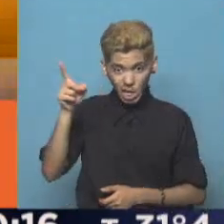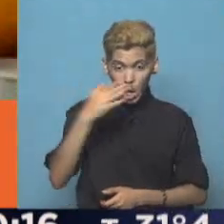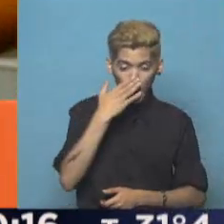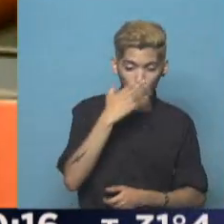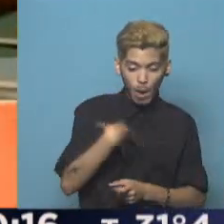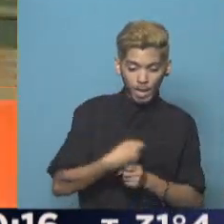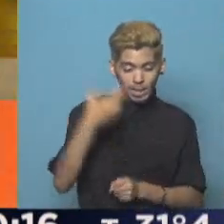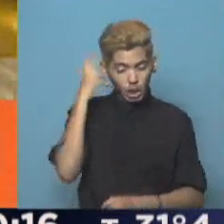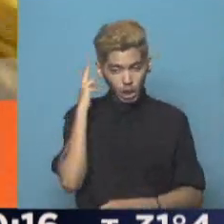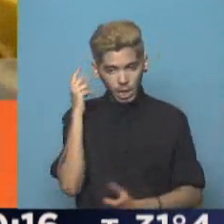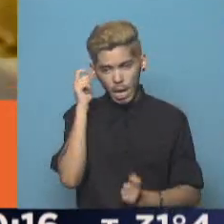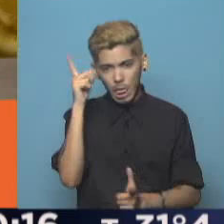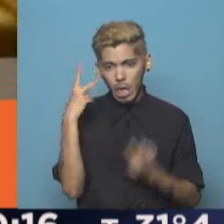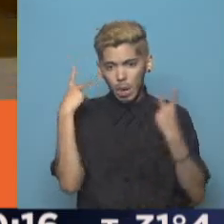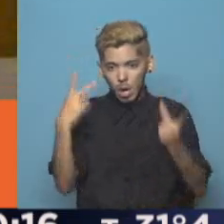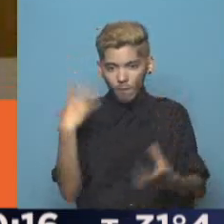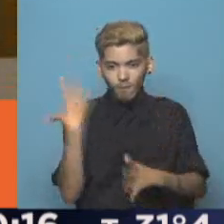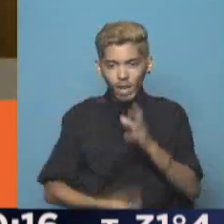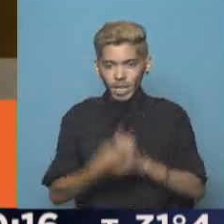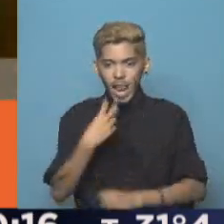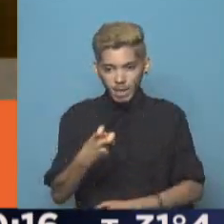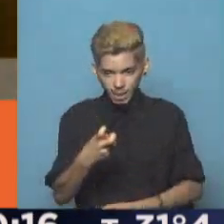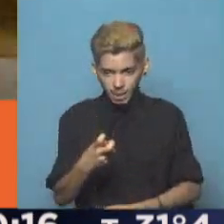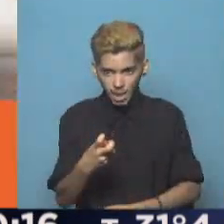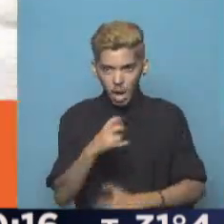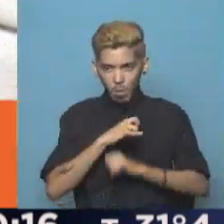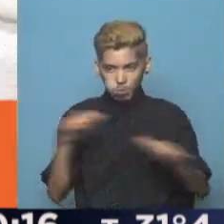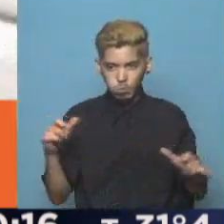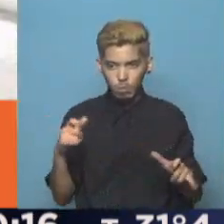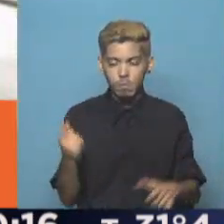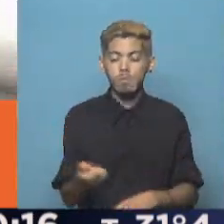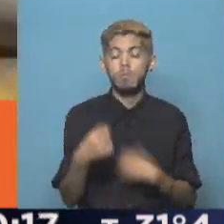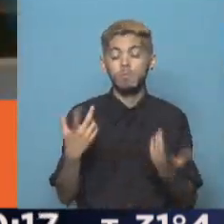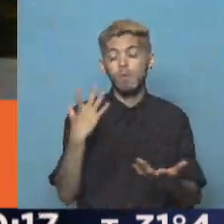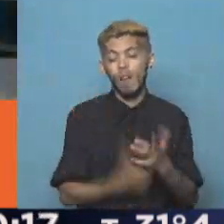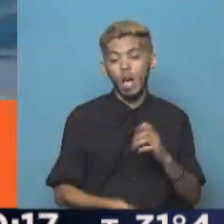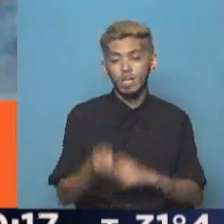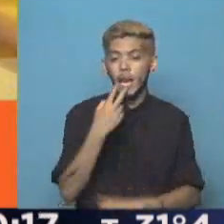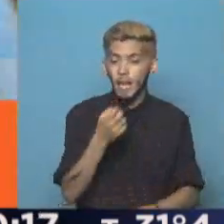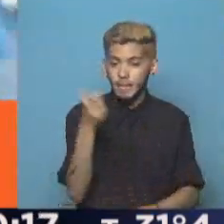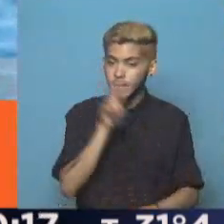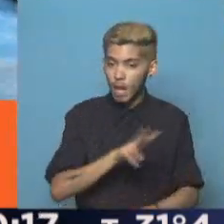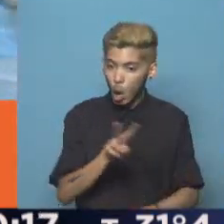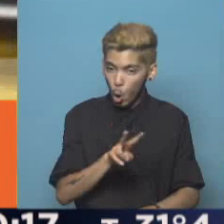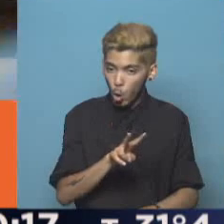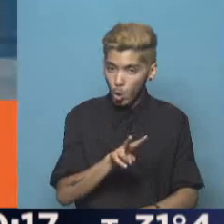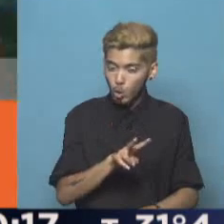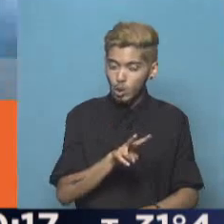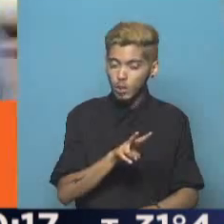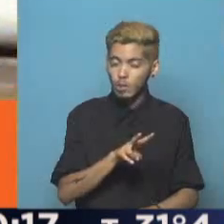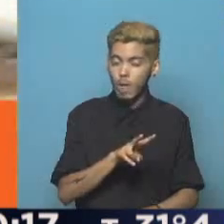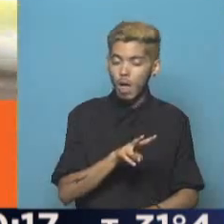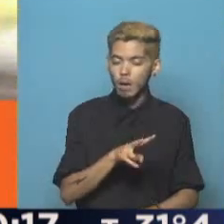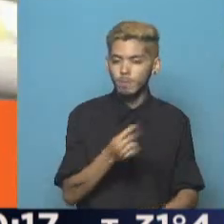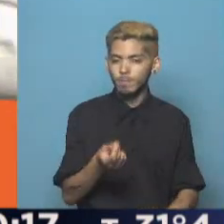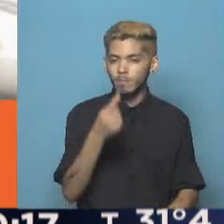La idea era viajar. Falla eléctrica. En primera instancia, falla eléctrica en segunda instancia, el plantel